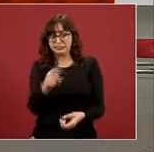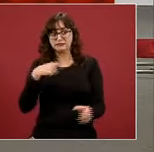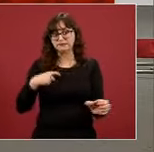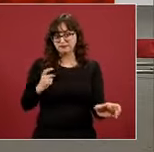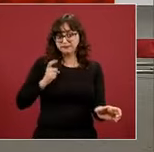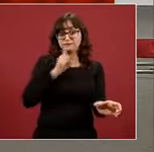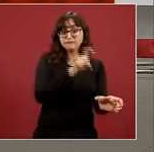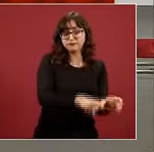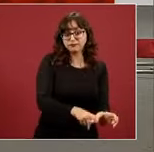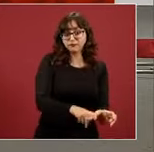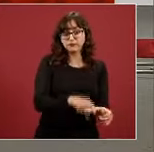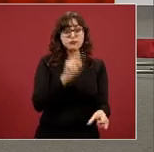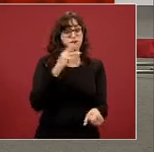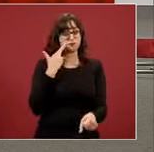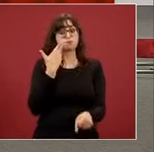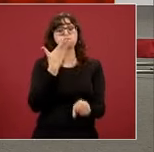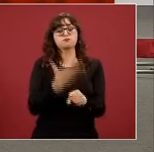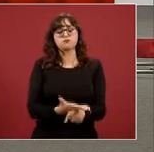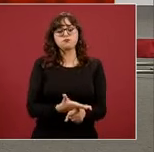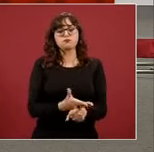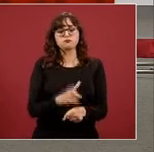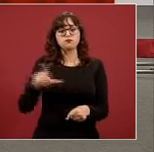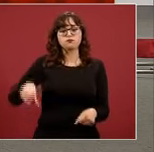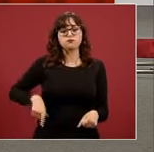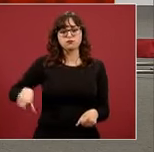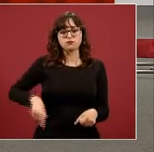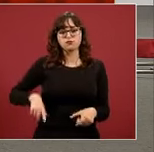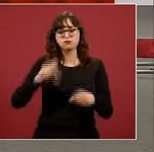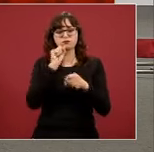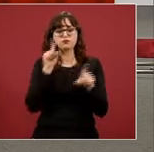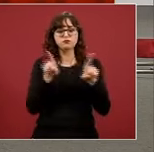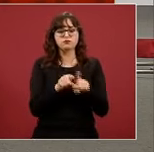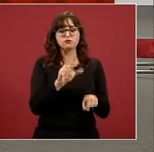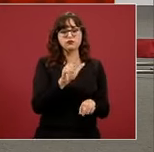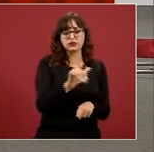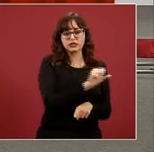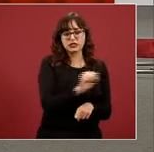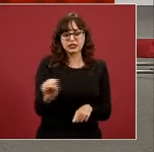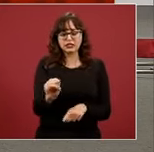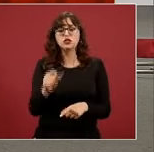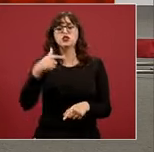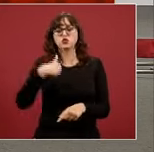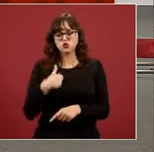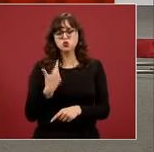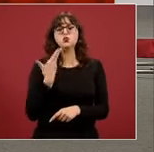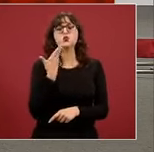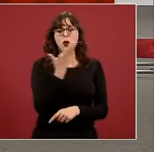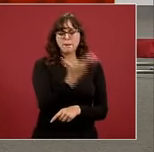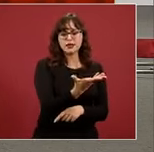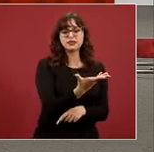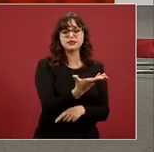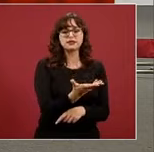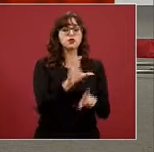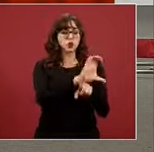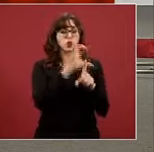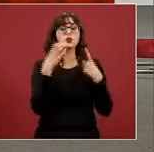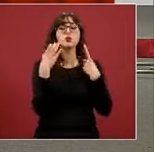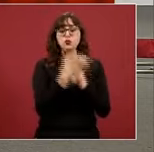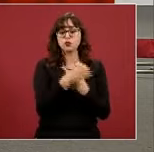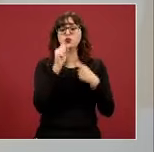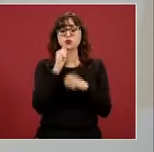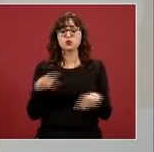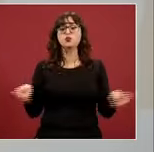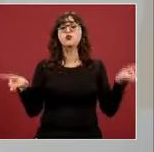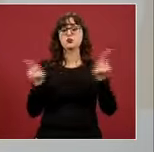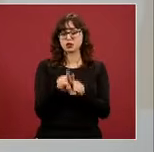vez que este es el órgano responsable del gobierno y de la ejecución de la CIS, voy a solicitar que este comité